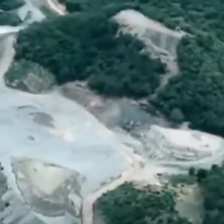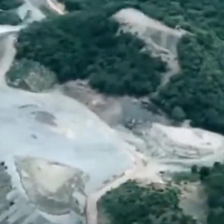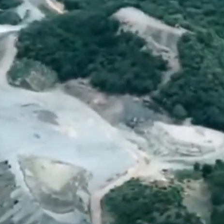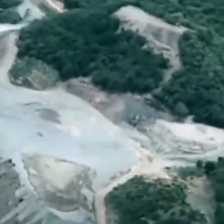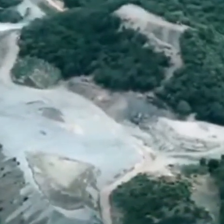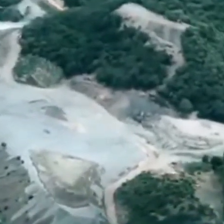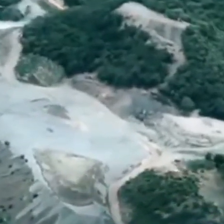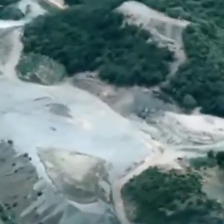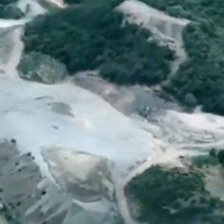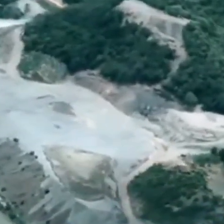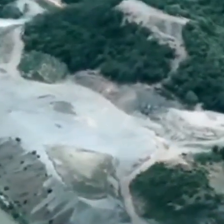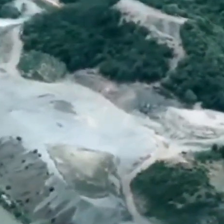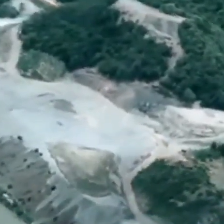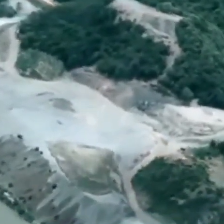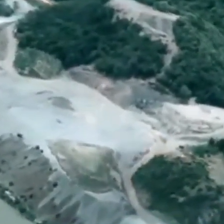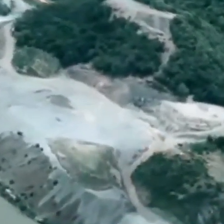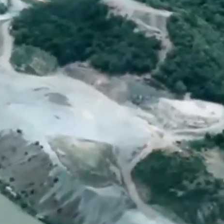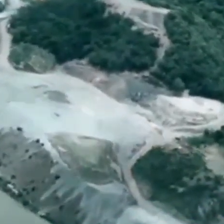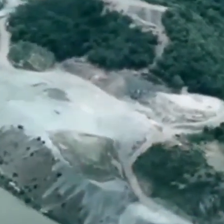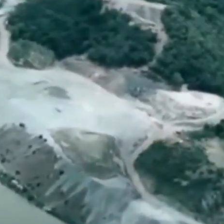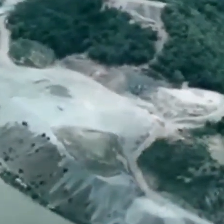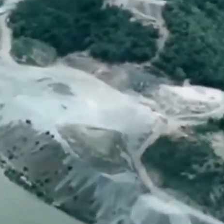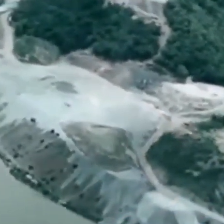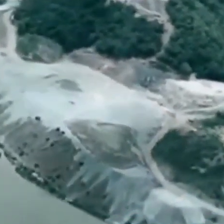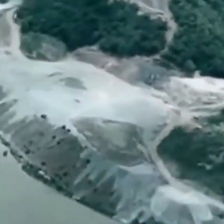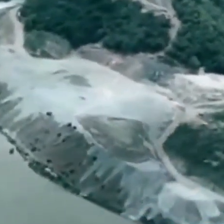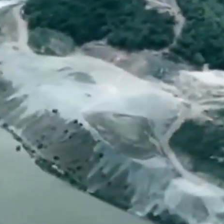de nuestro